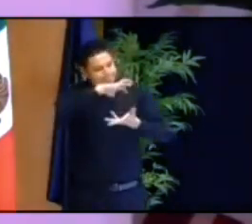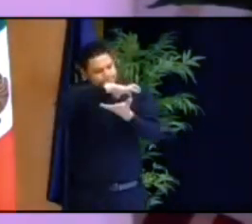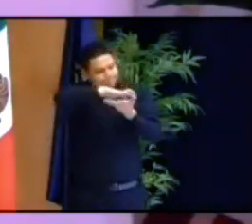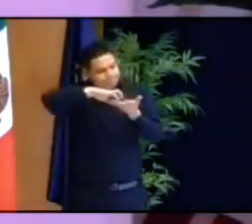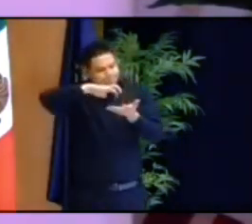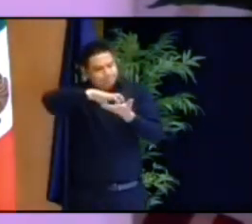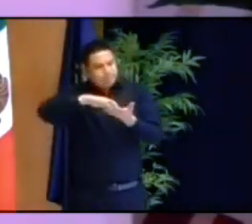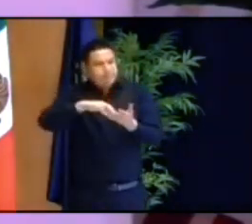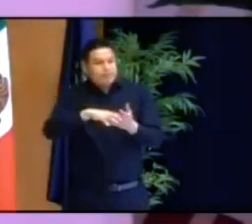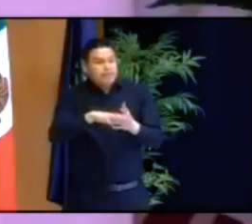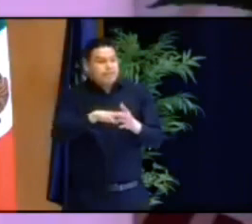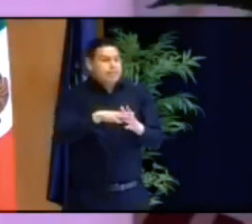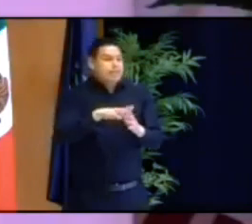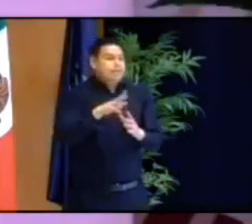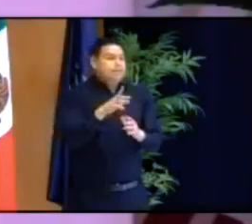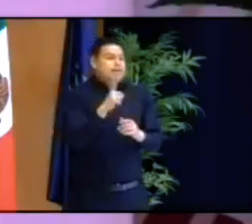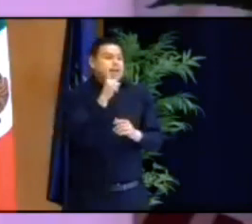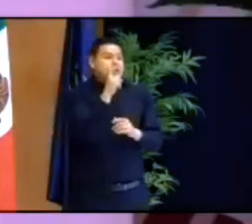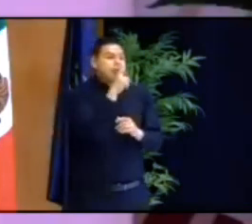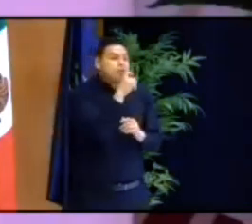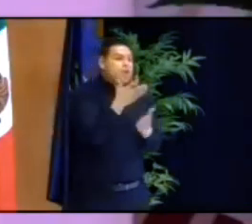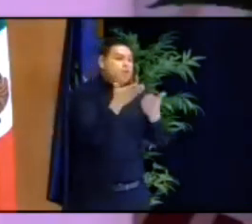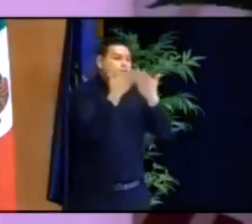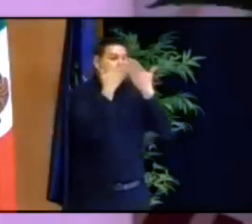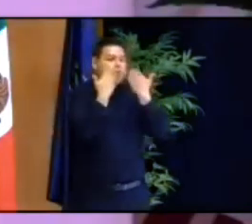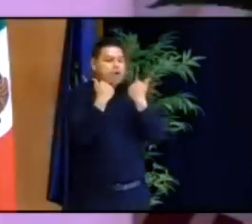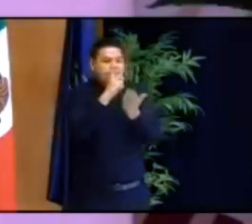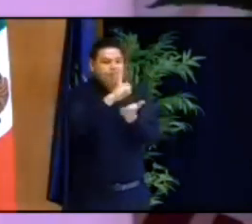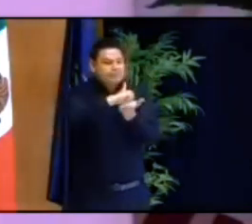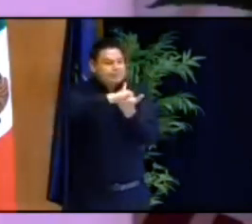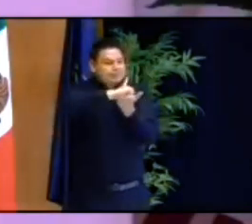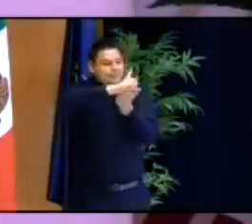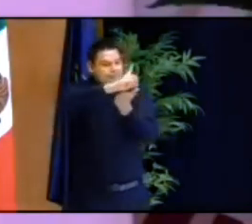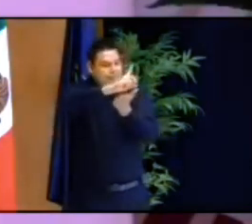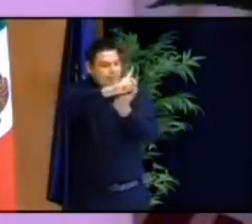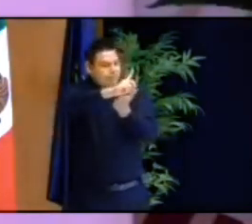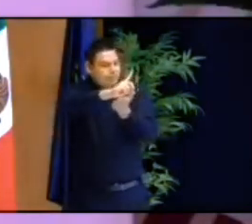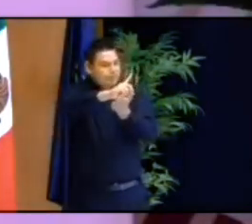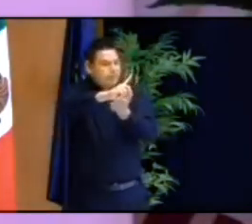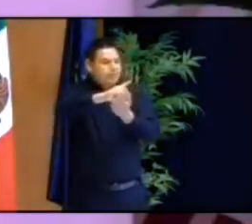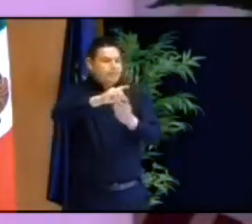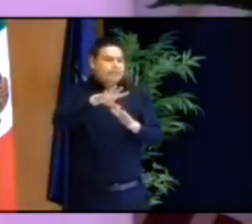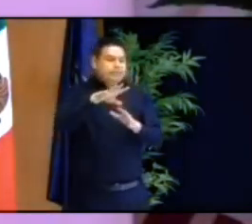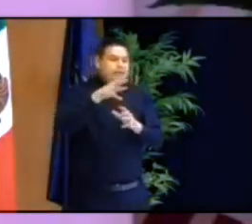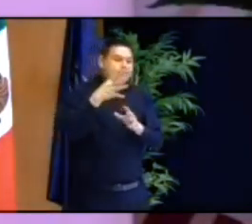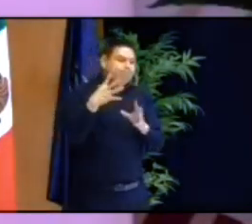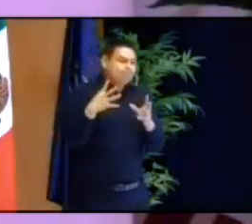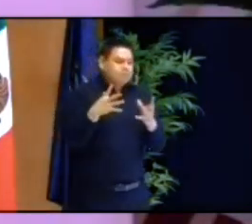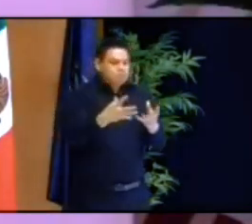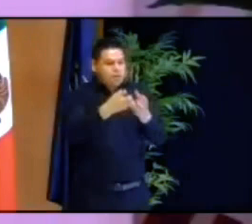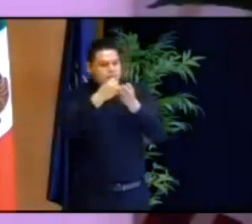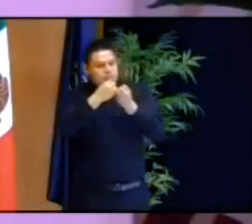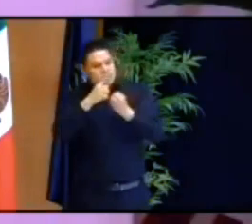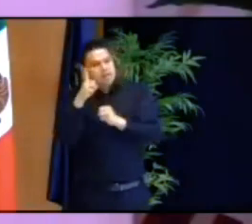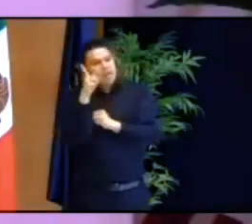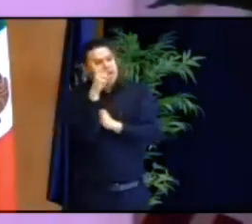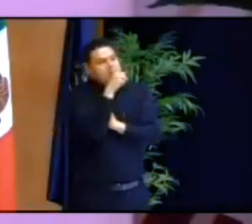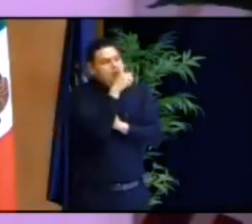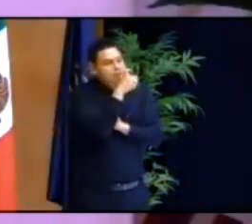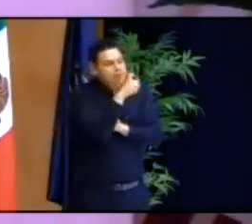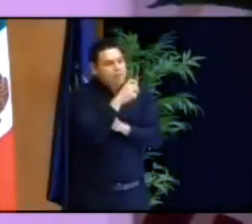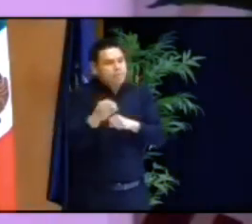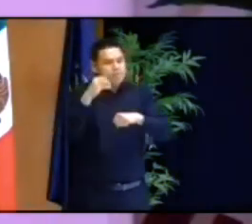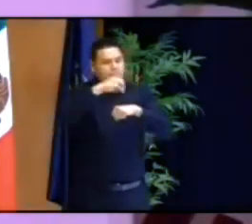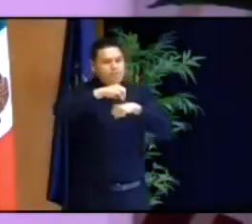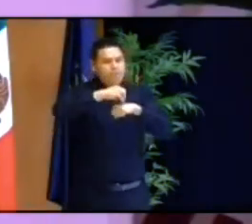ahí, no tienen los derechos. Digamos que están sacando el agua para poder sembrar